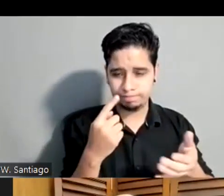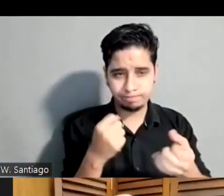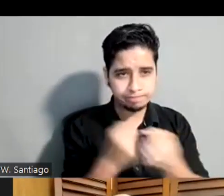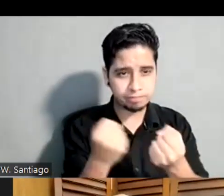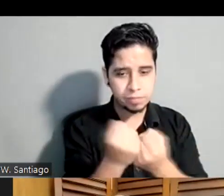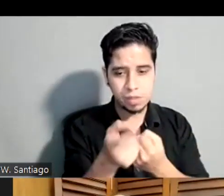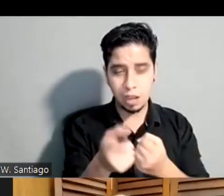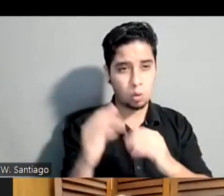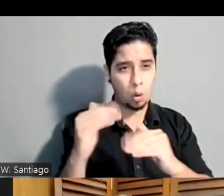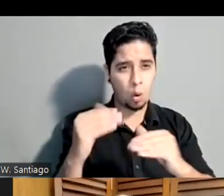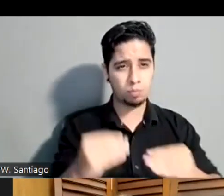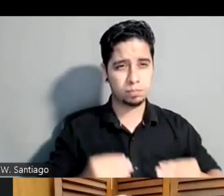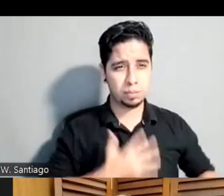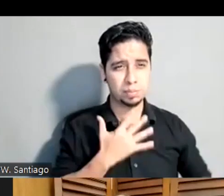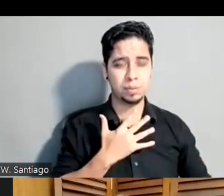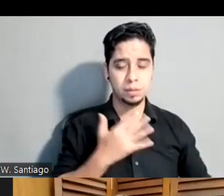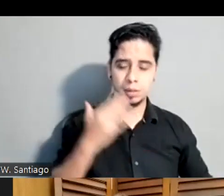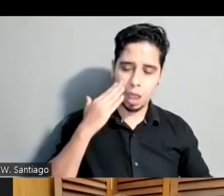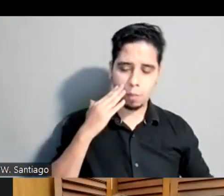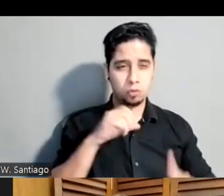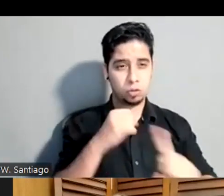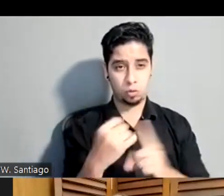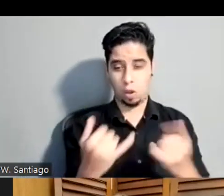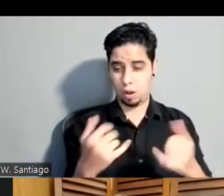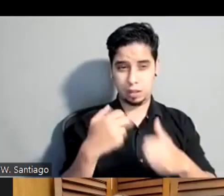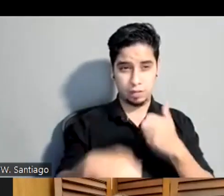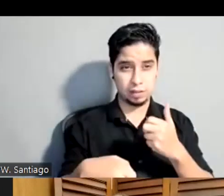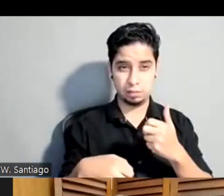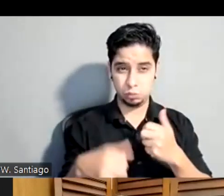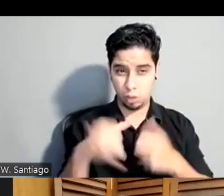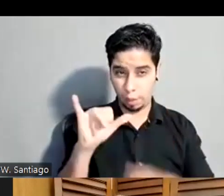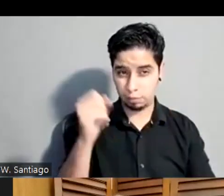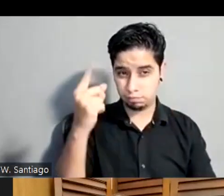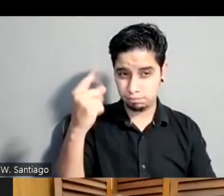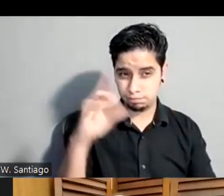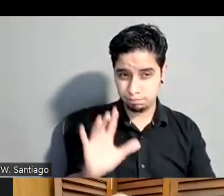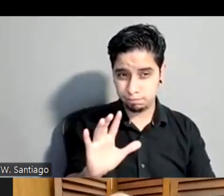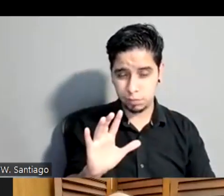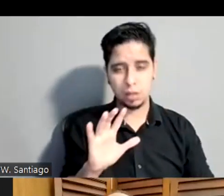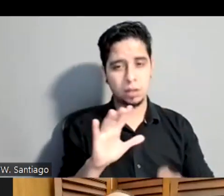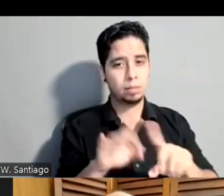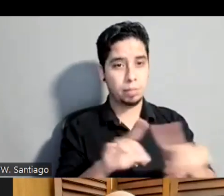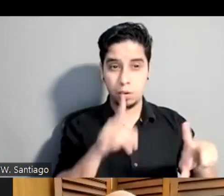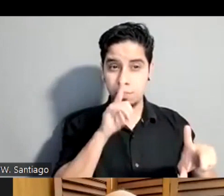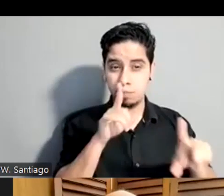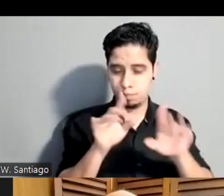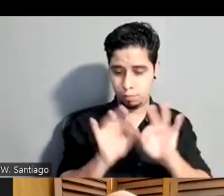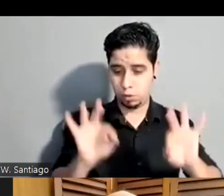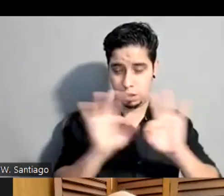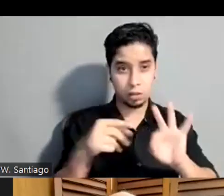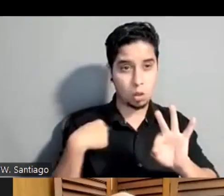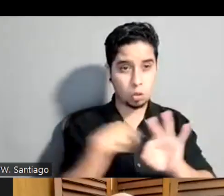esperanzador. Aunque la cosa está difícil, ¿verdad? No quita lo difícil. Y hay que ser realista con lo que